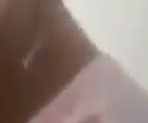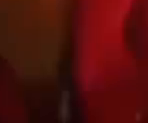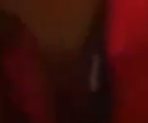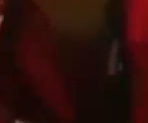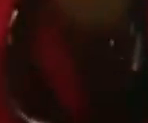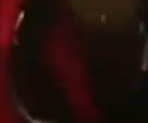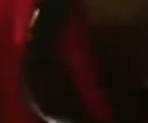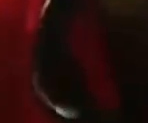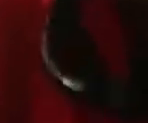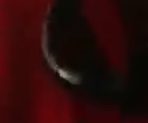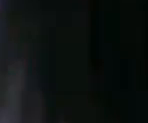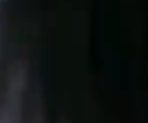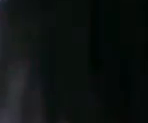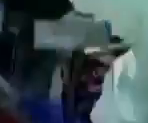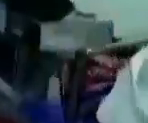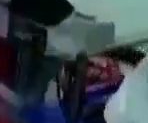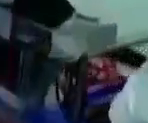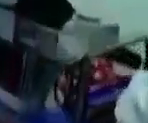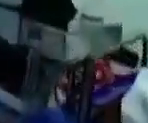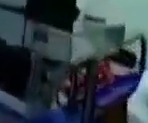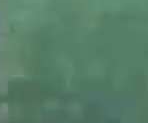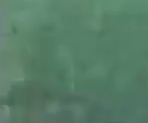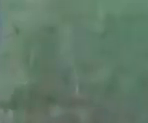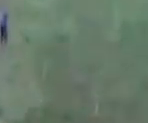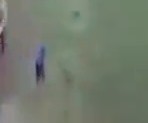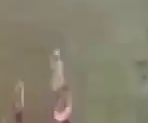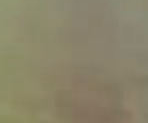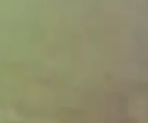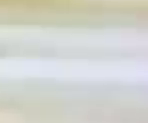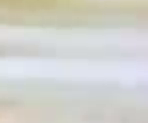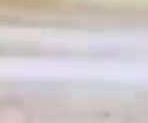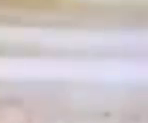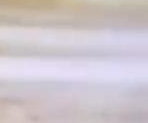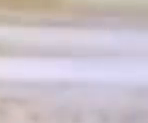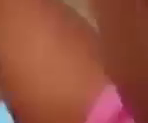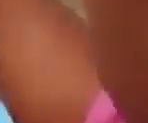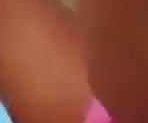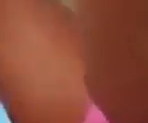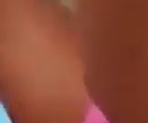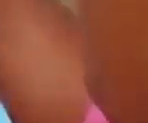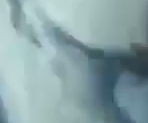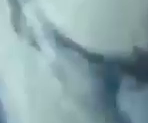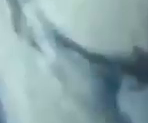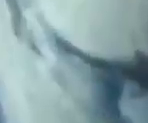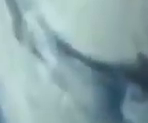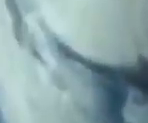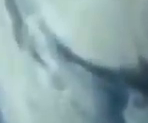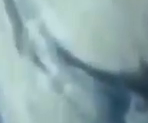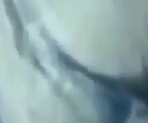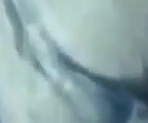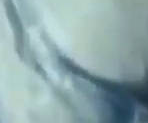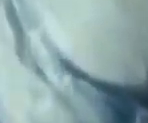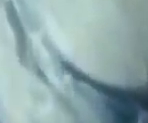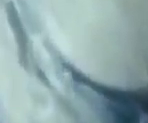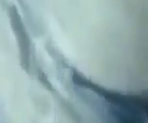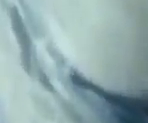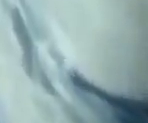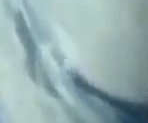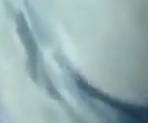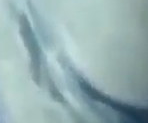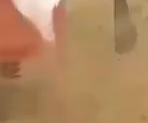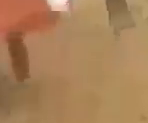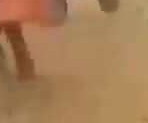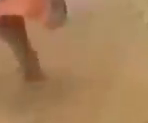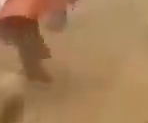el trono de la gloria, coronada por la justicia. Pudiéramos decir hoy que él se convirtió en su propio sembrador y él